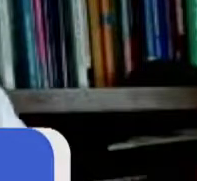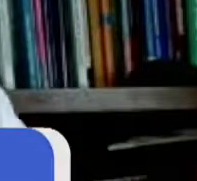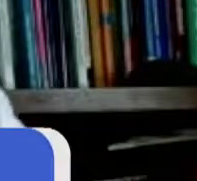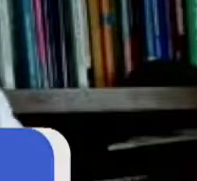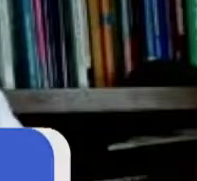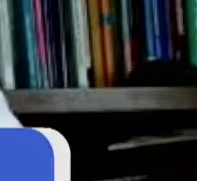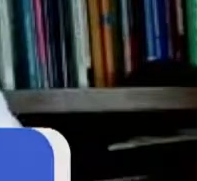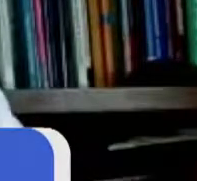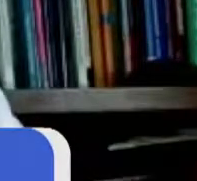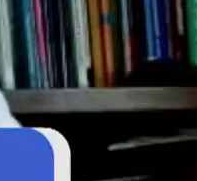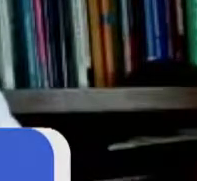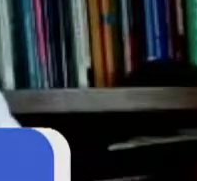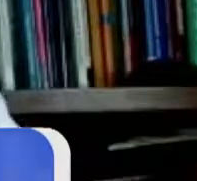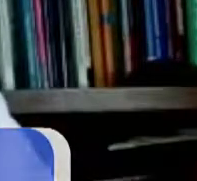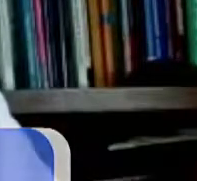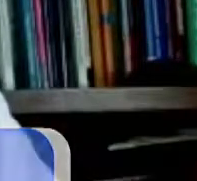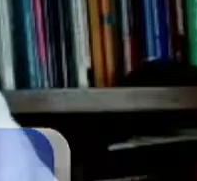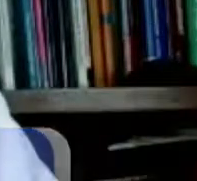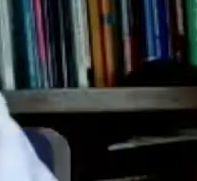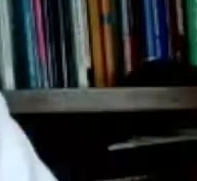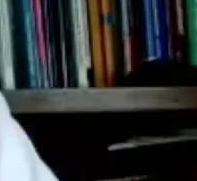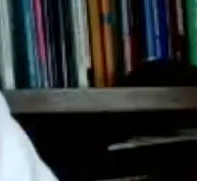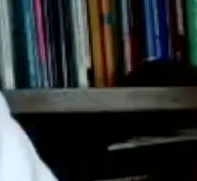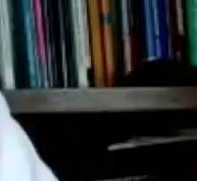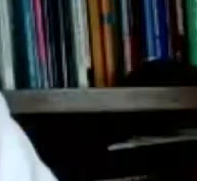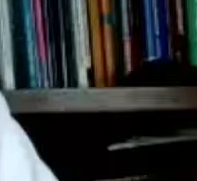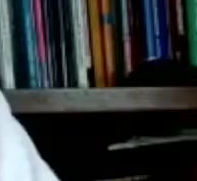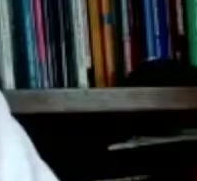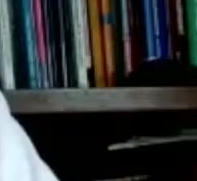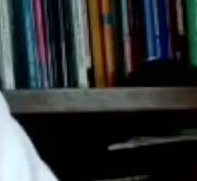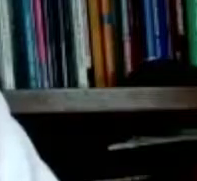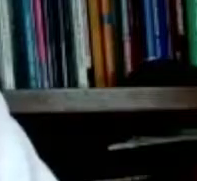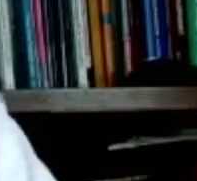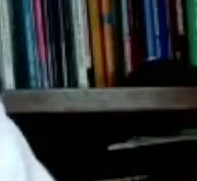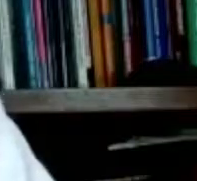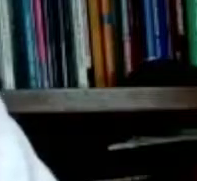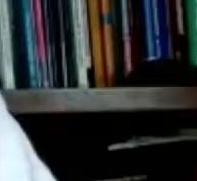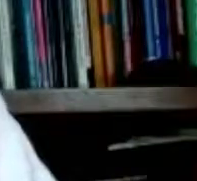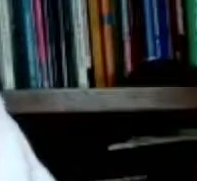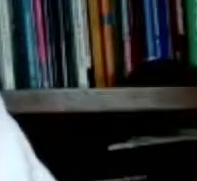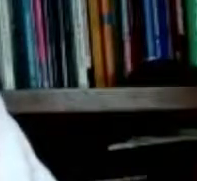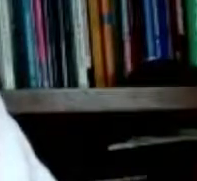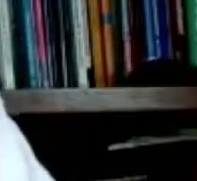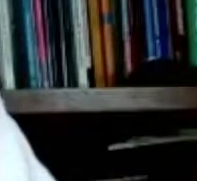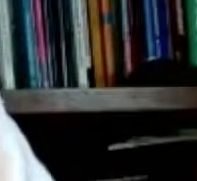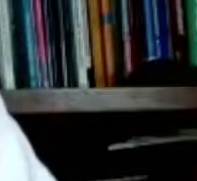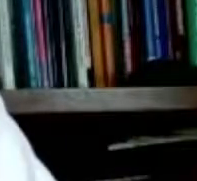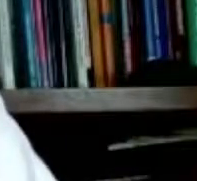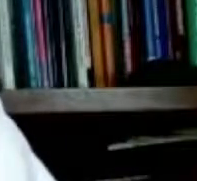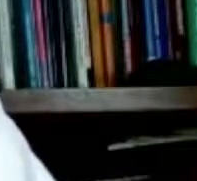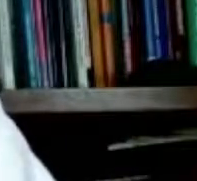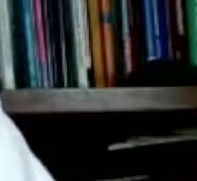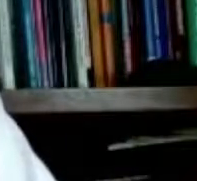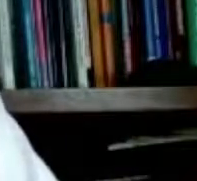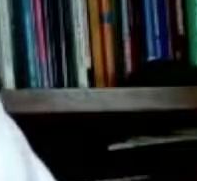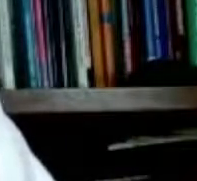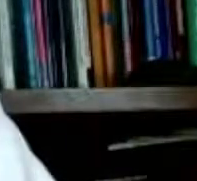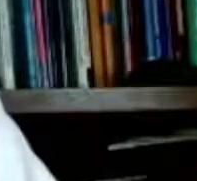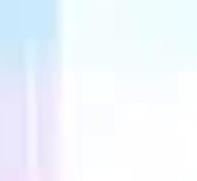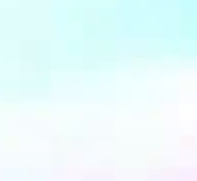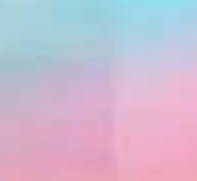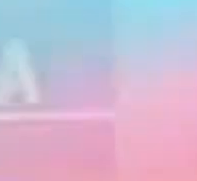la repetición el sábado a las 4:30 de la tarde en este su canal 28. Hasta pronto.